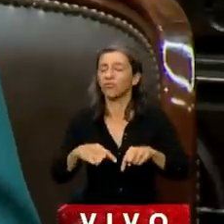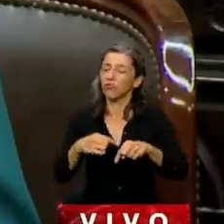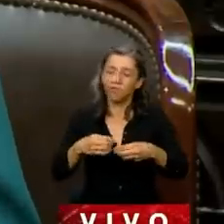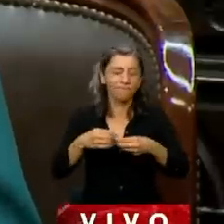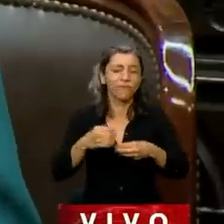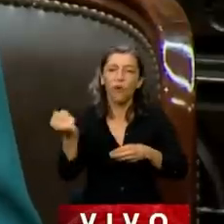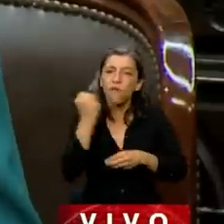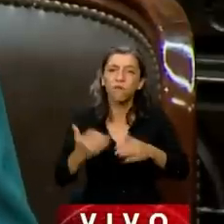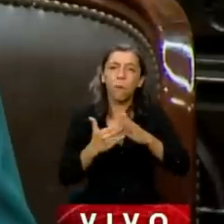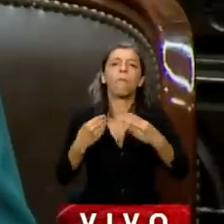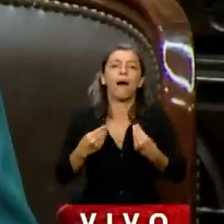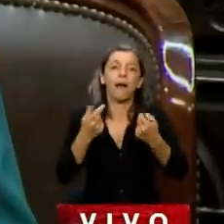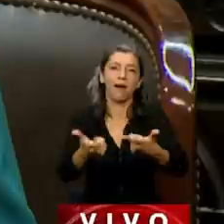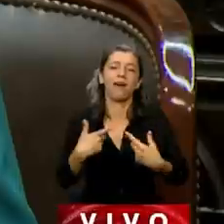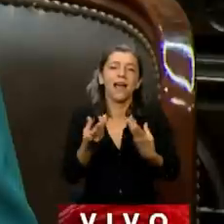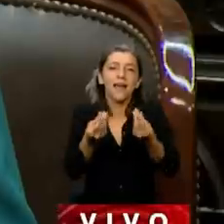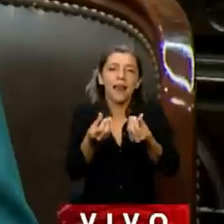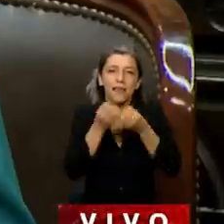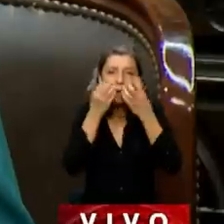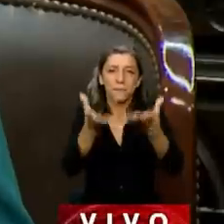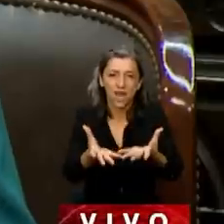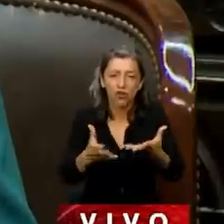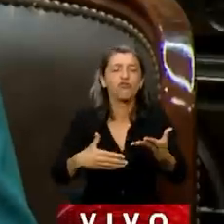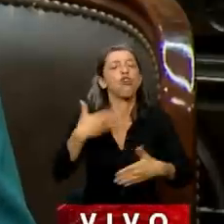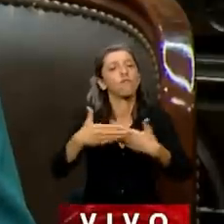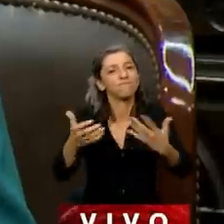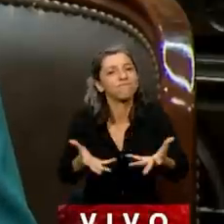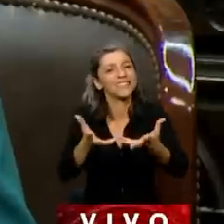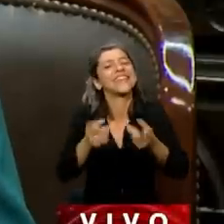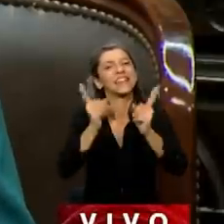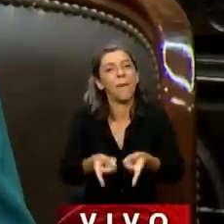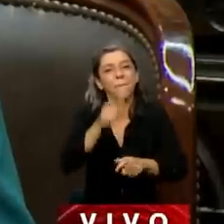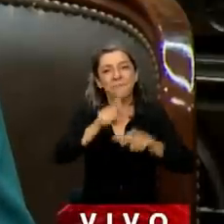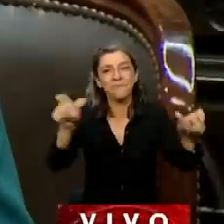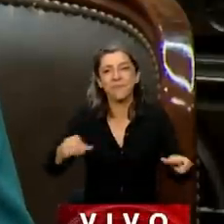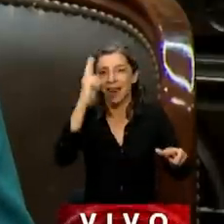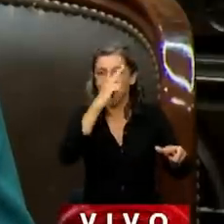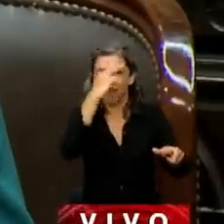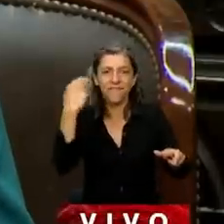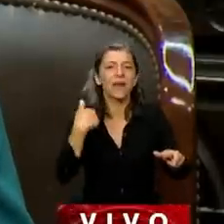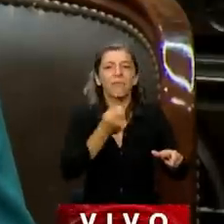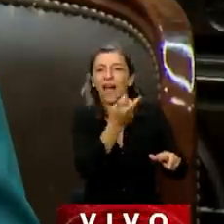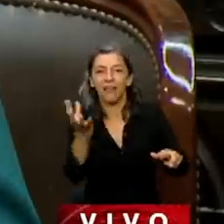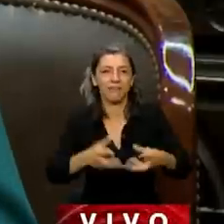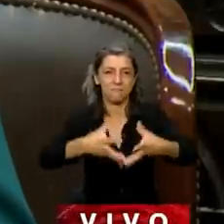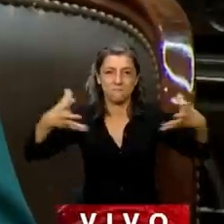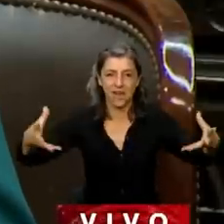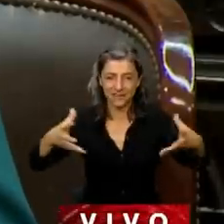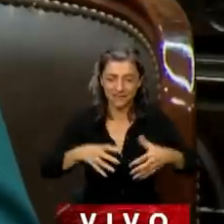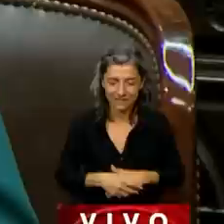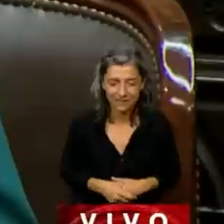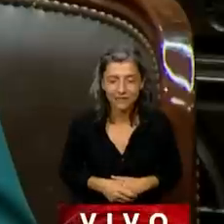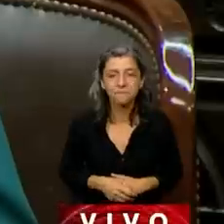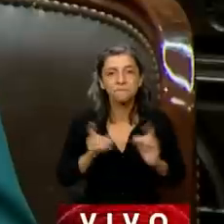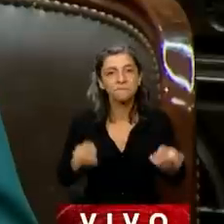para garantizar una mejor calidad y una mayor cantidad de enfermeras y enfermeros en el sistema. Asimismo,